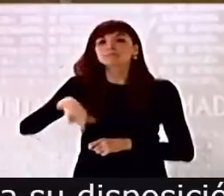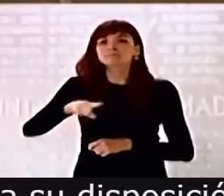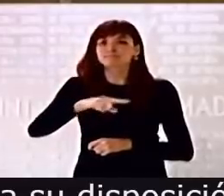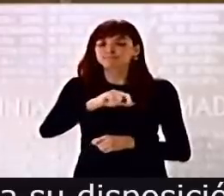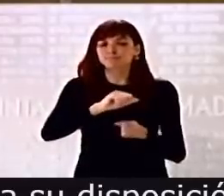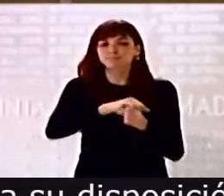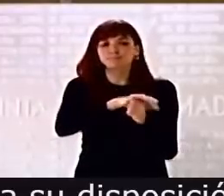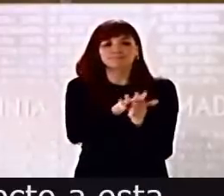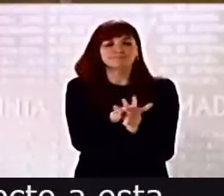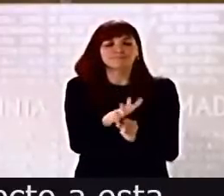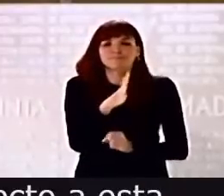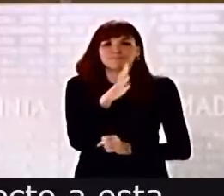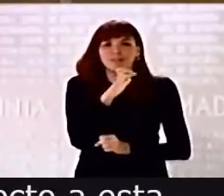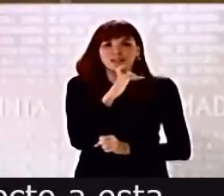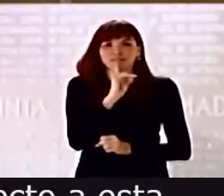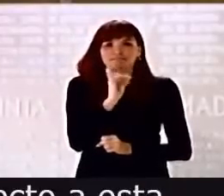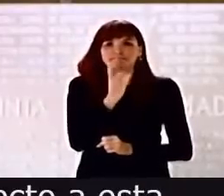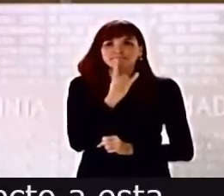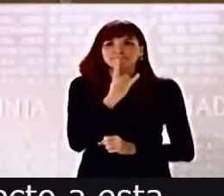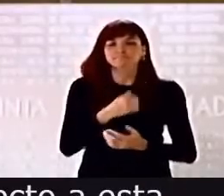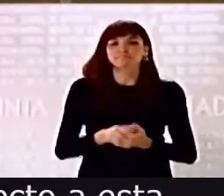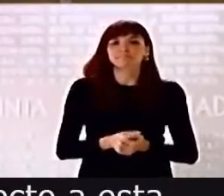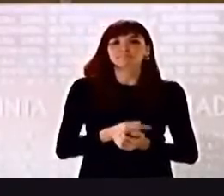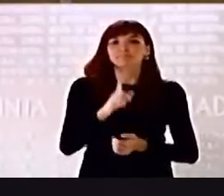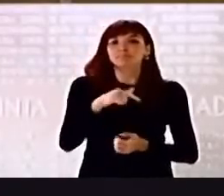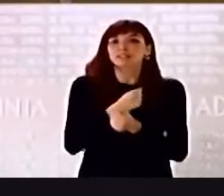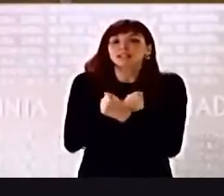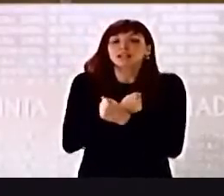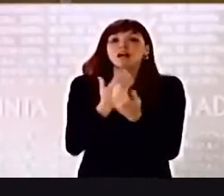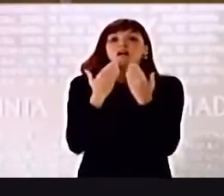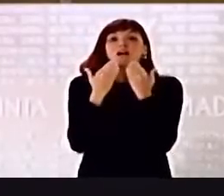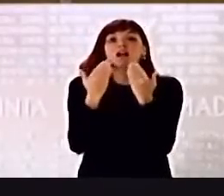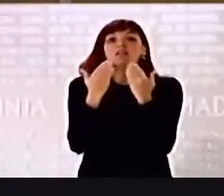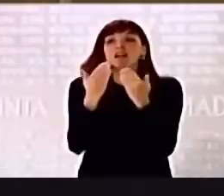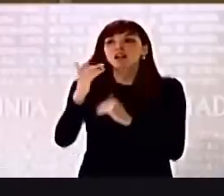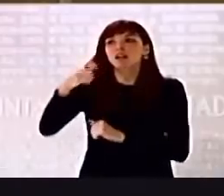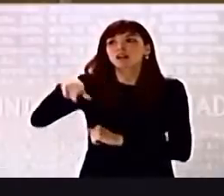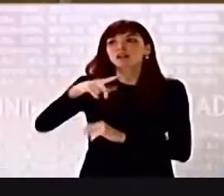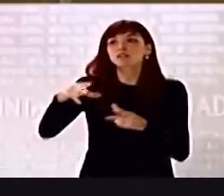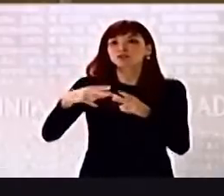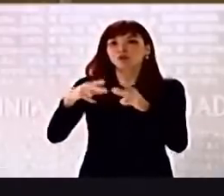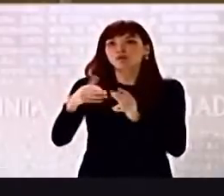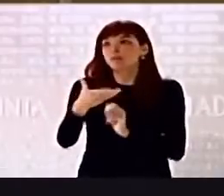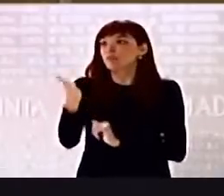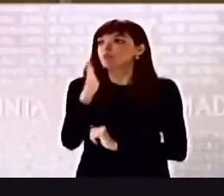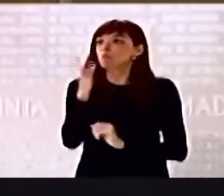pandemia. Quiero agradecerle a toda la sociedad extremeña el comportamiento